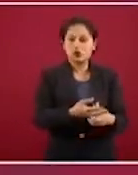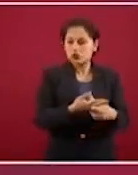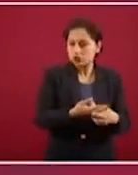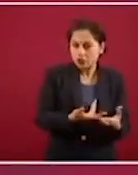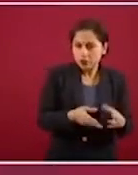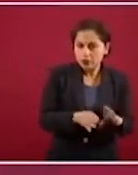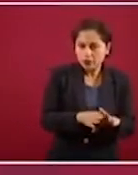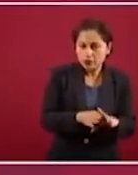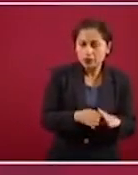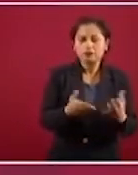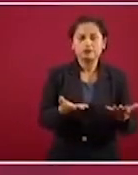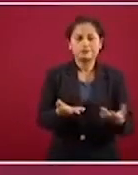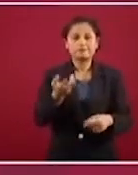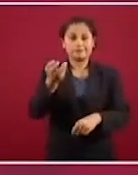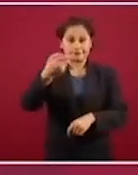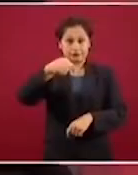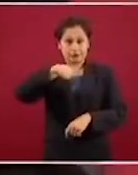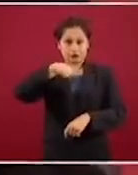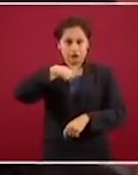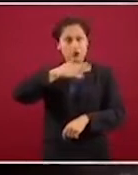Que así como